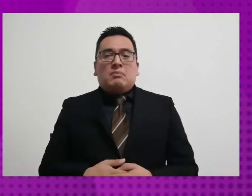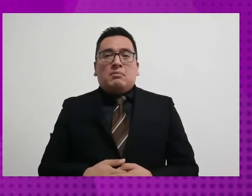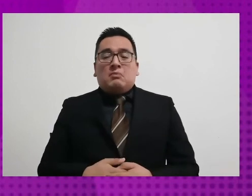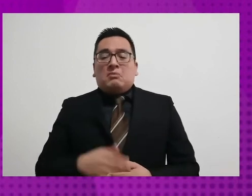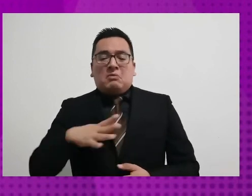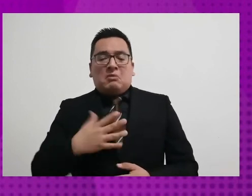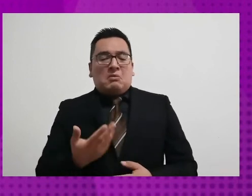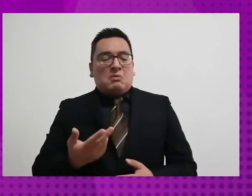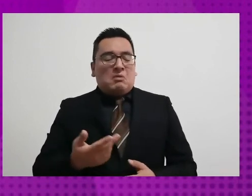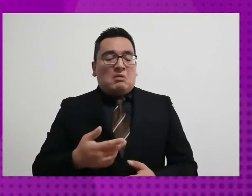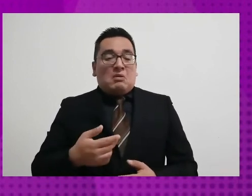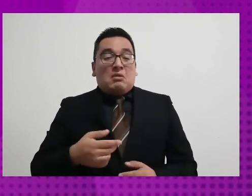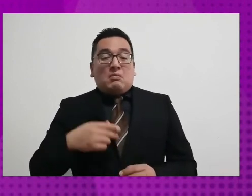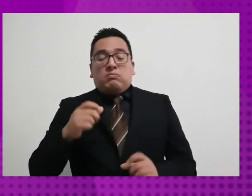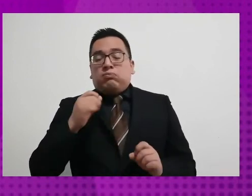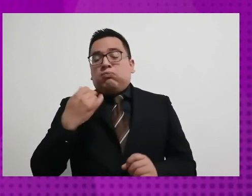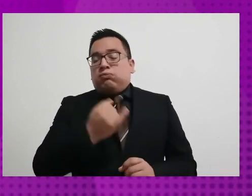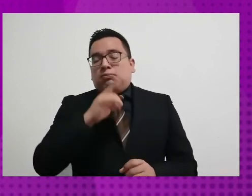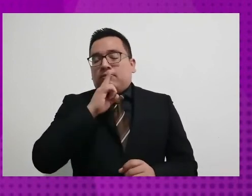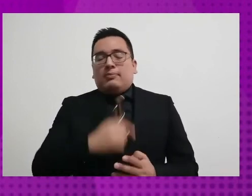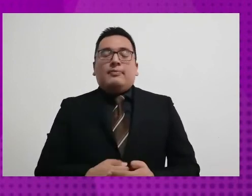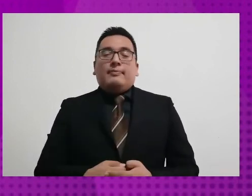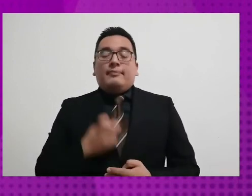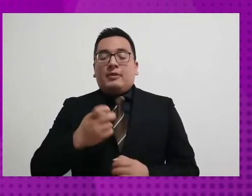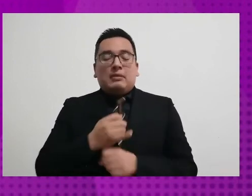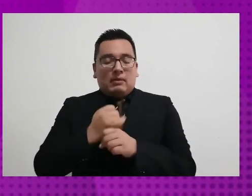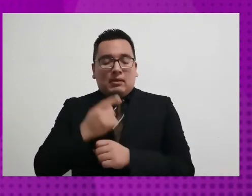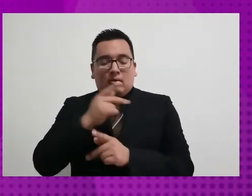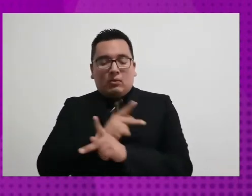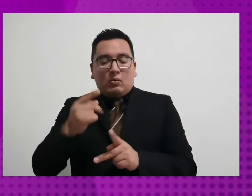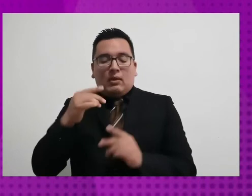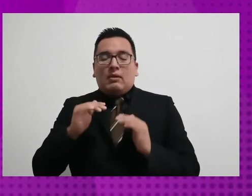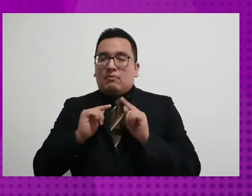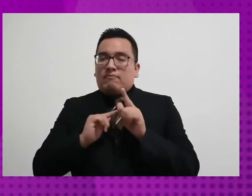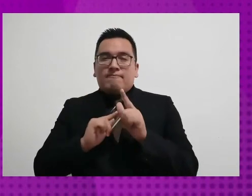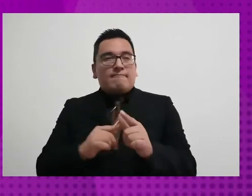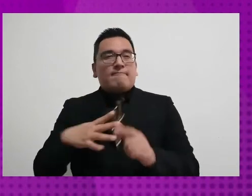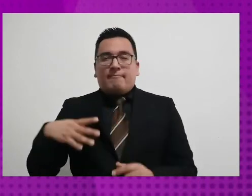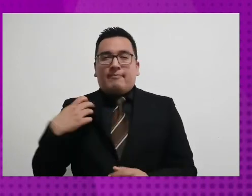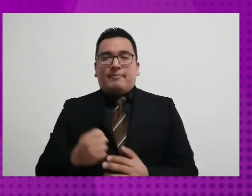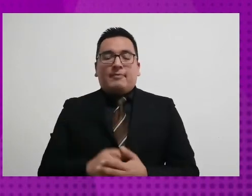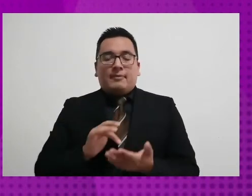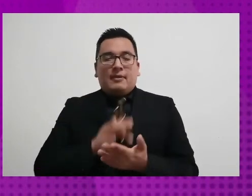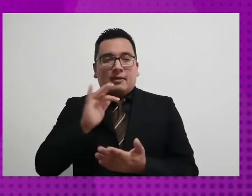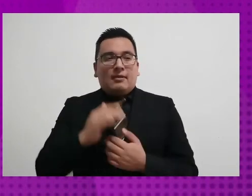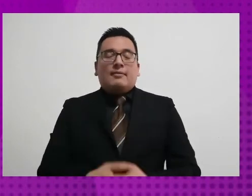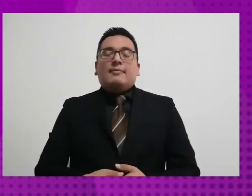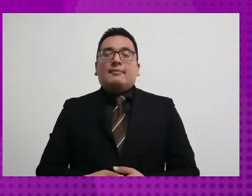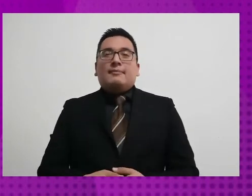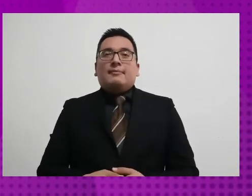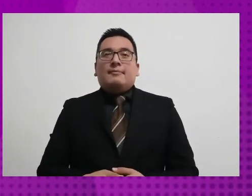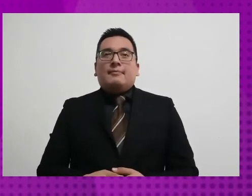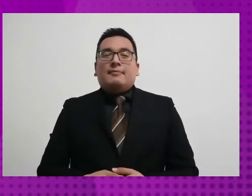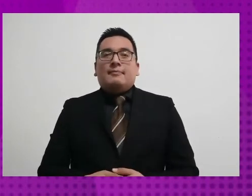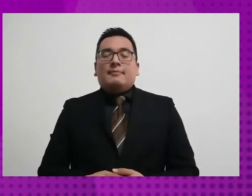con estereotipos y con violencia. Por tanto, bueno, pues es una invitación a que todos avancemos justo en esta ruta y gracias a tu auditorio